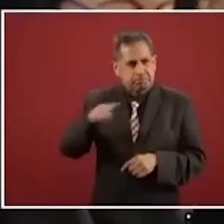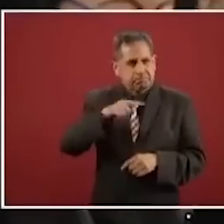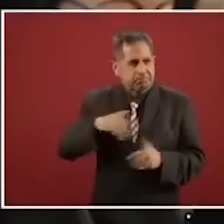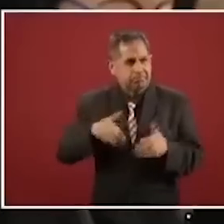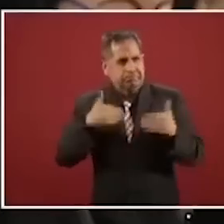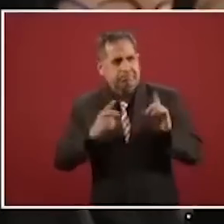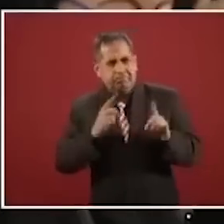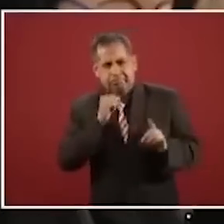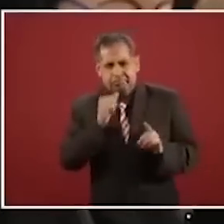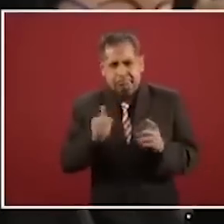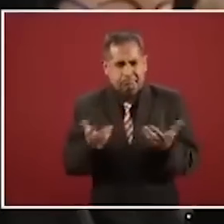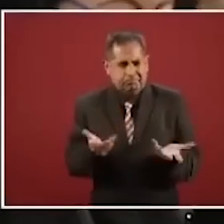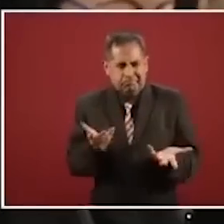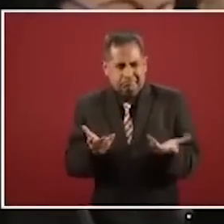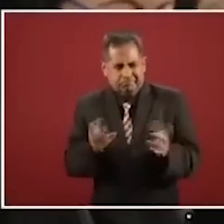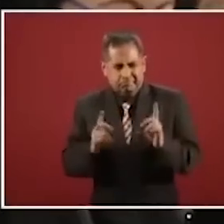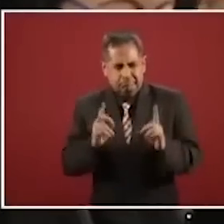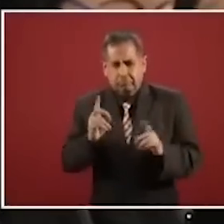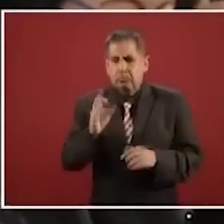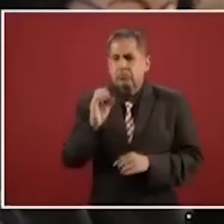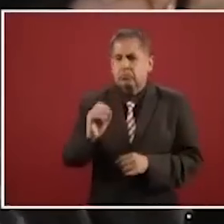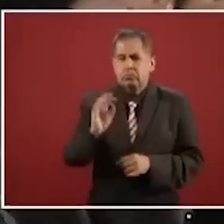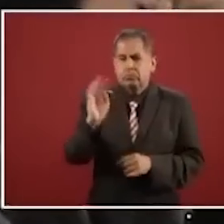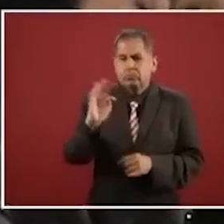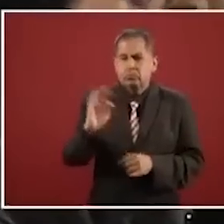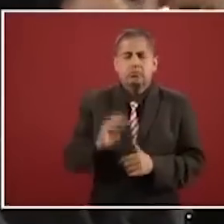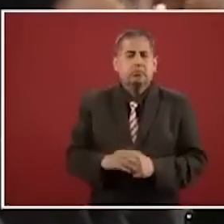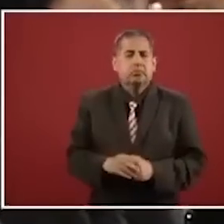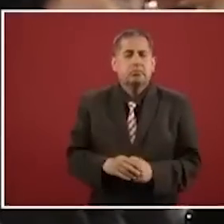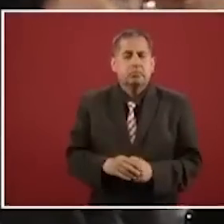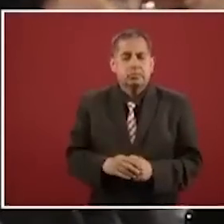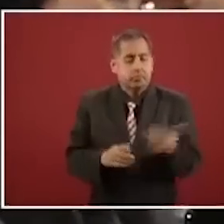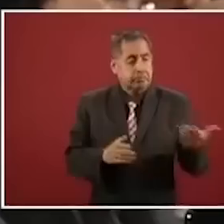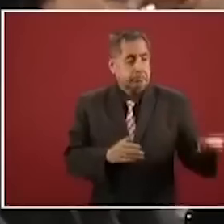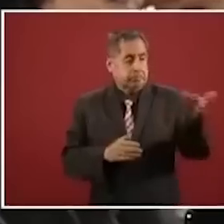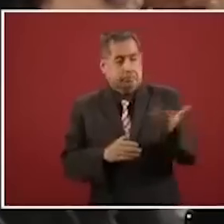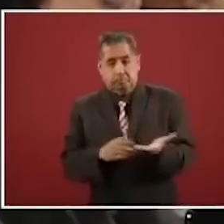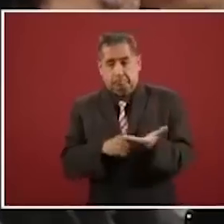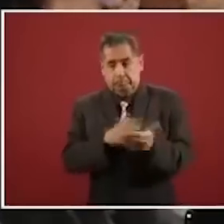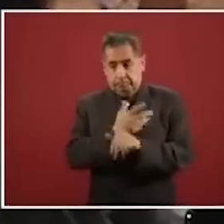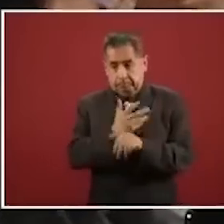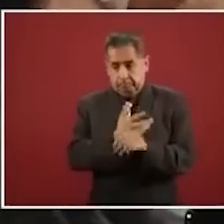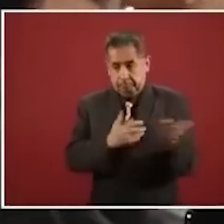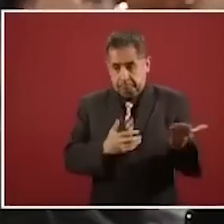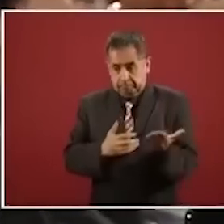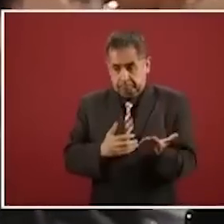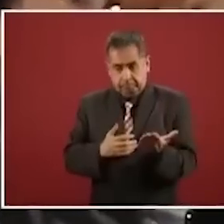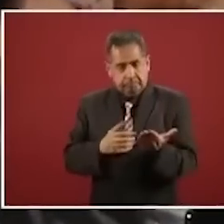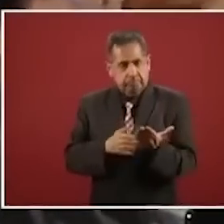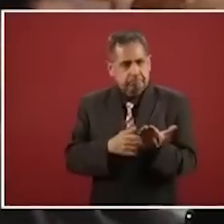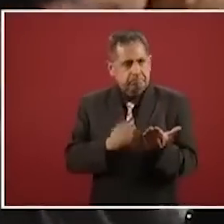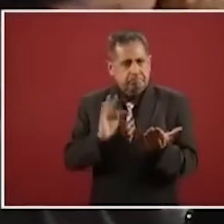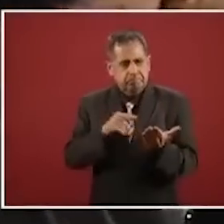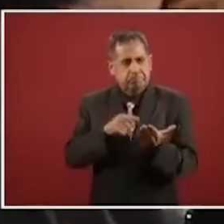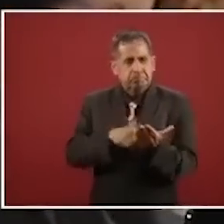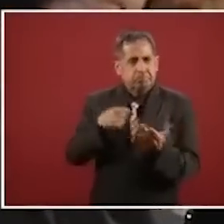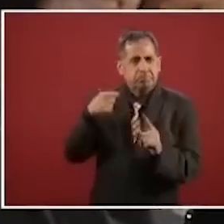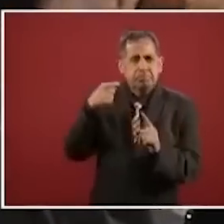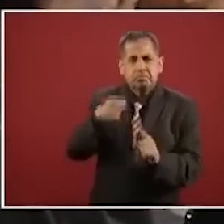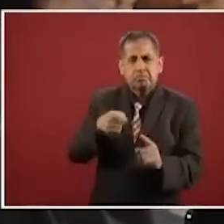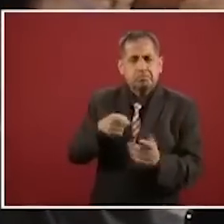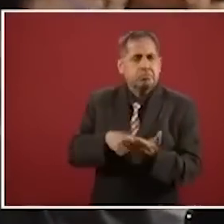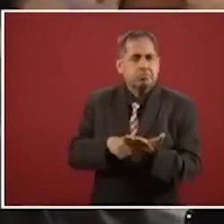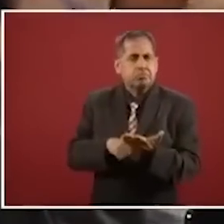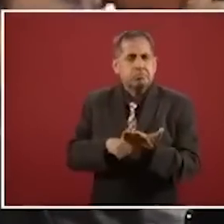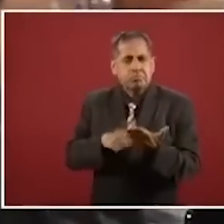desconfianza? Y preguntarle si esta iniciativa tendrá como objetivo, lo tienen